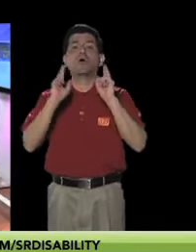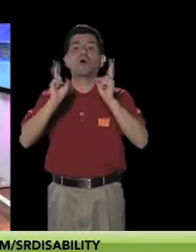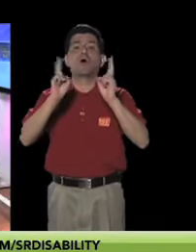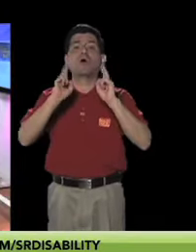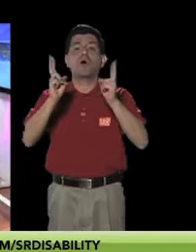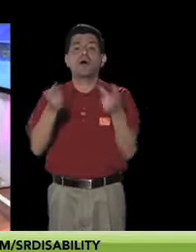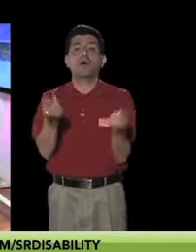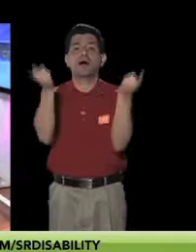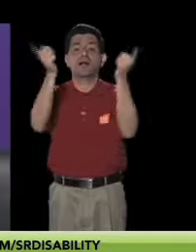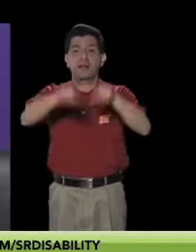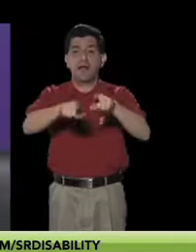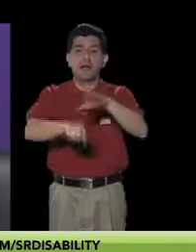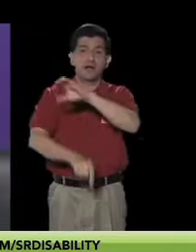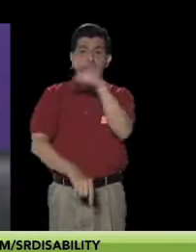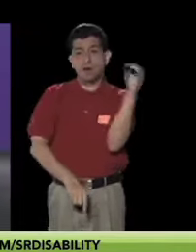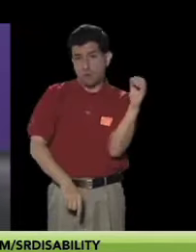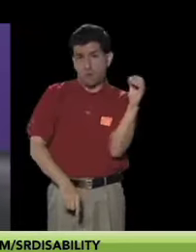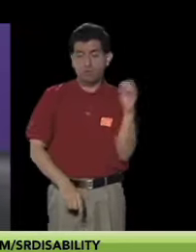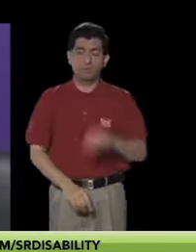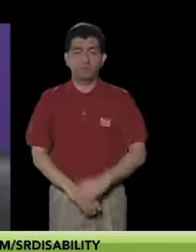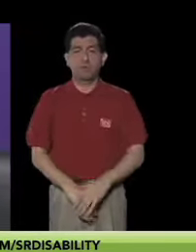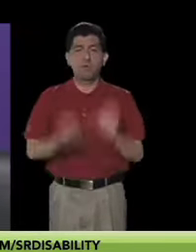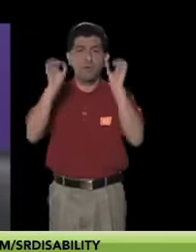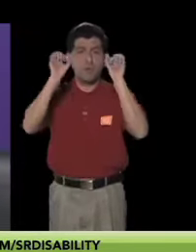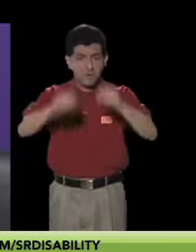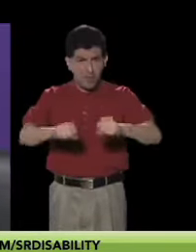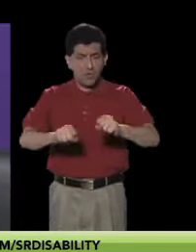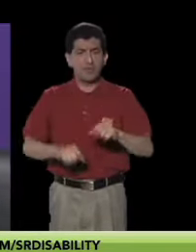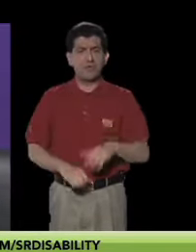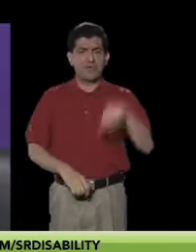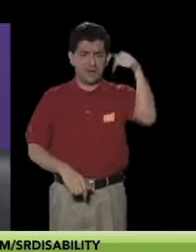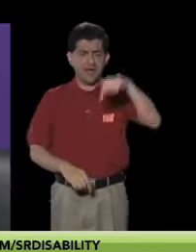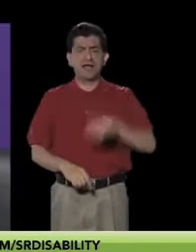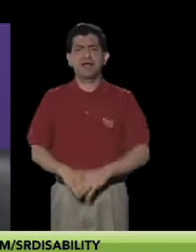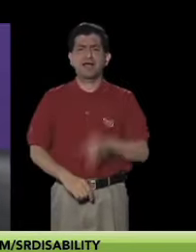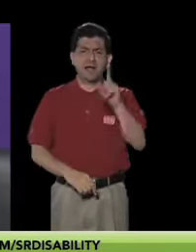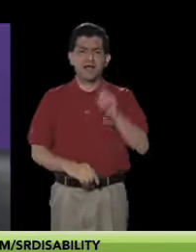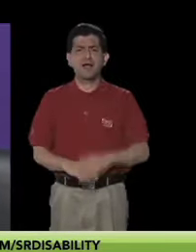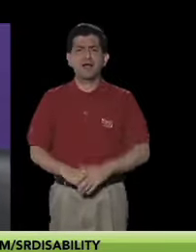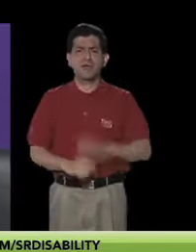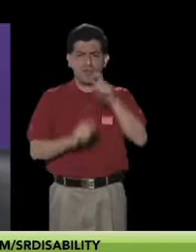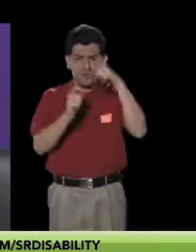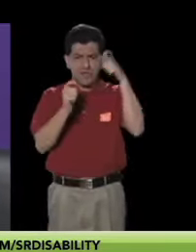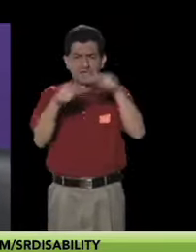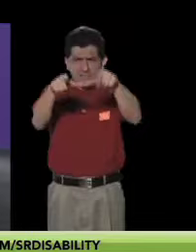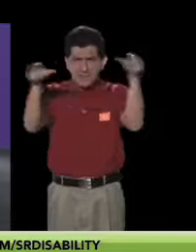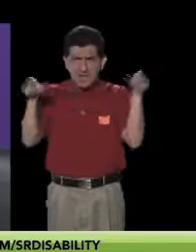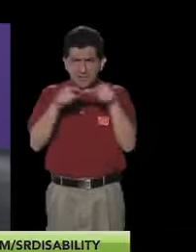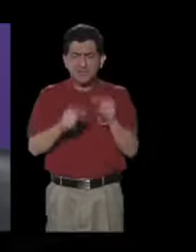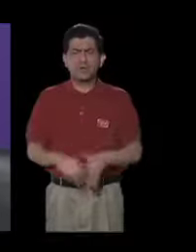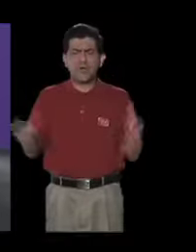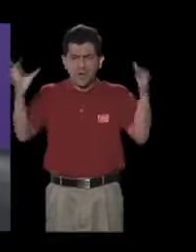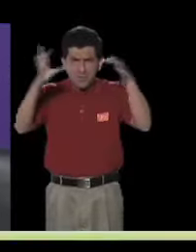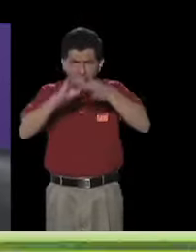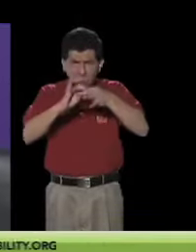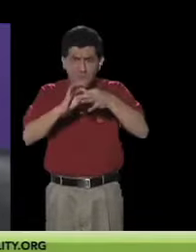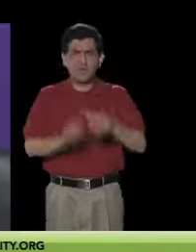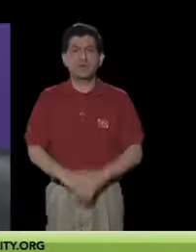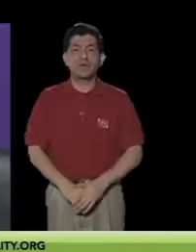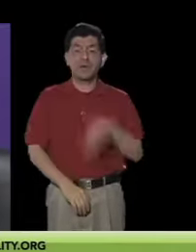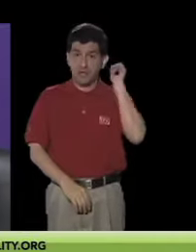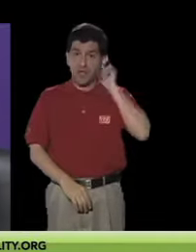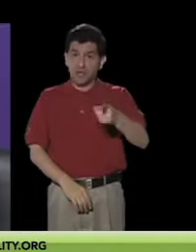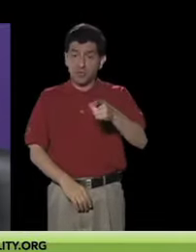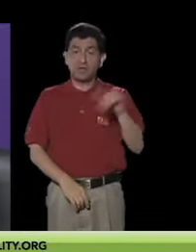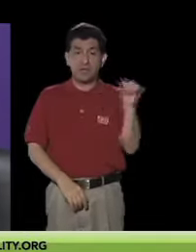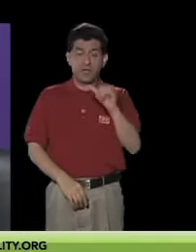eso suceda o que se genere un punto focal que logre hacer eso y que logre que, y además eso es una obligación